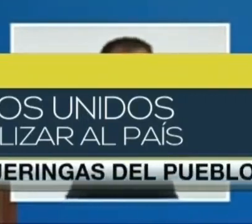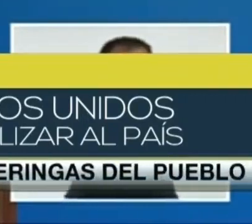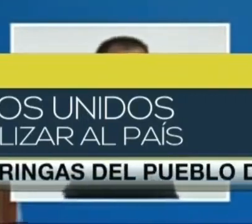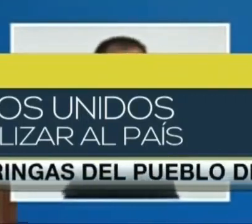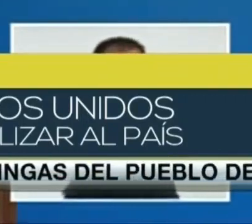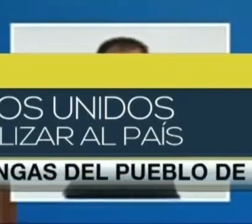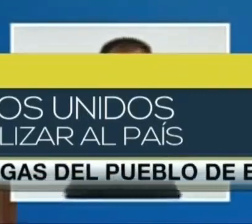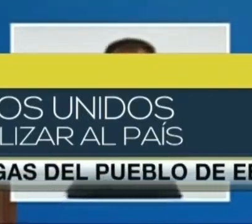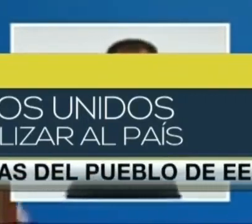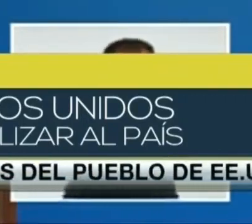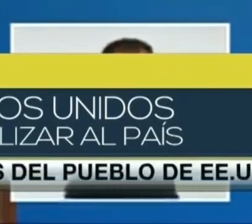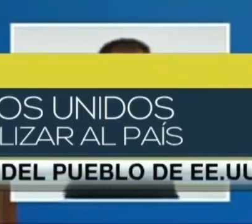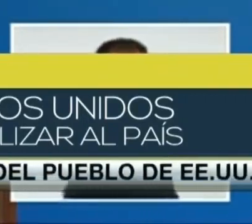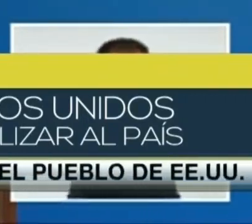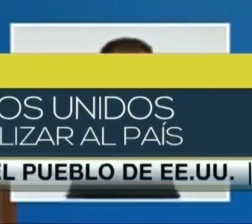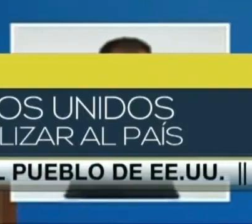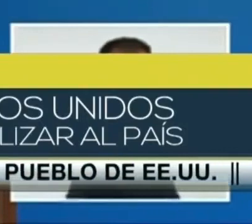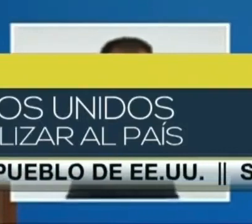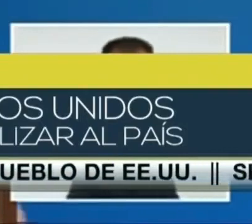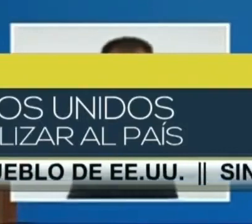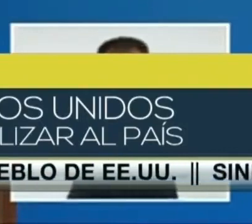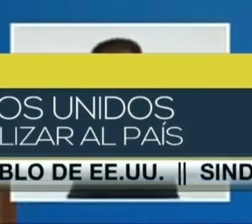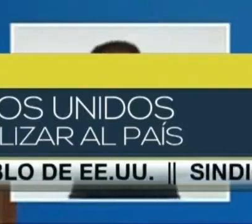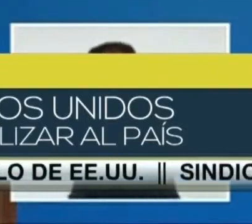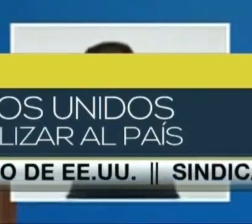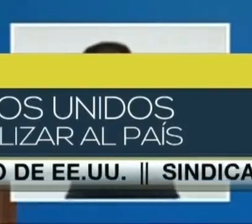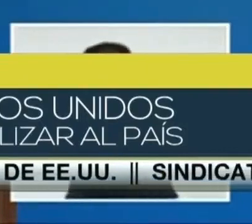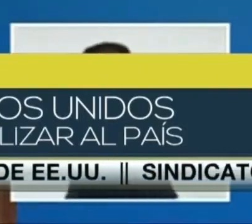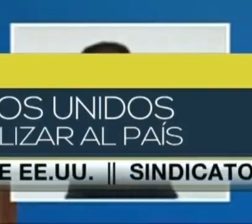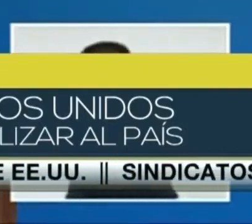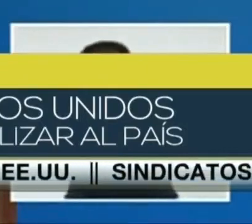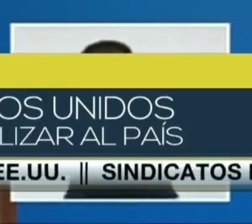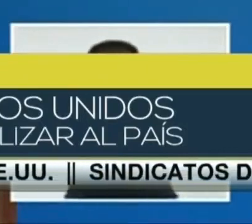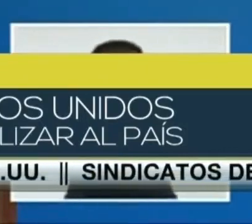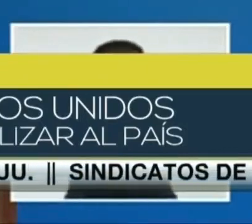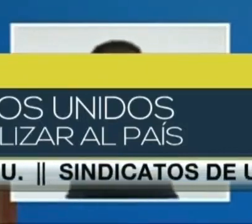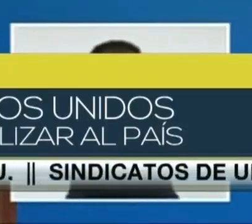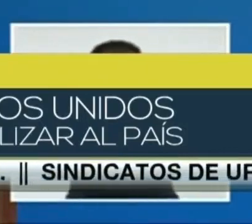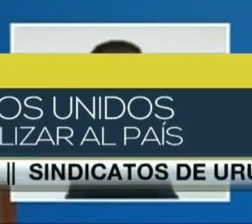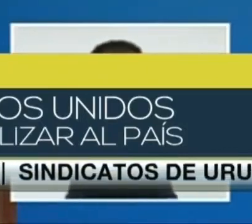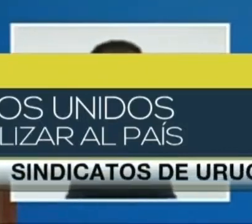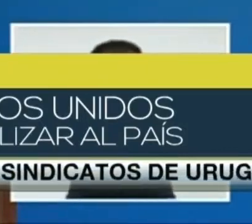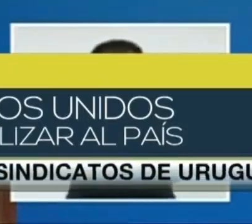que la hayan dado en las circunstancias que usted describe.